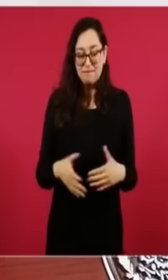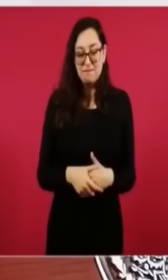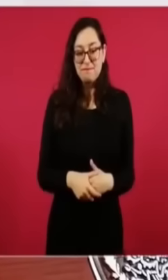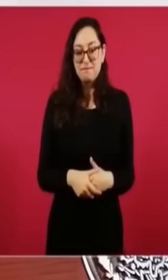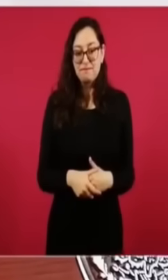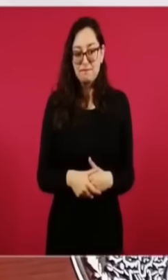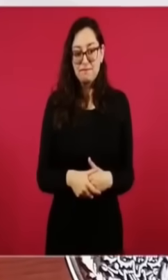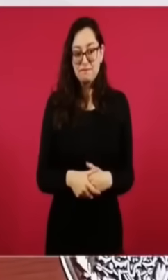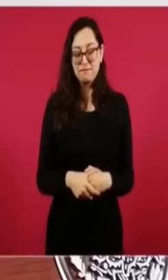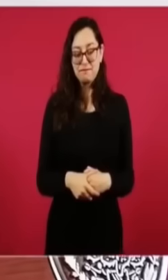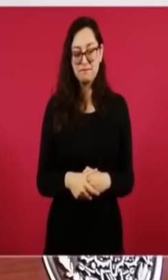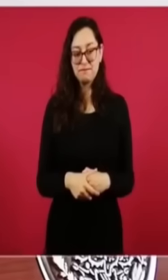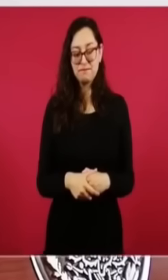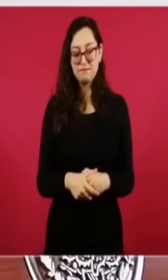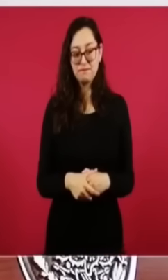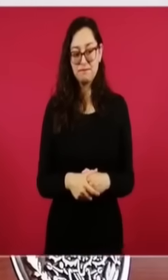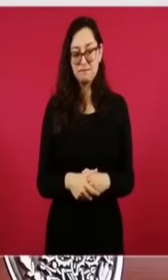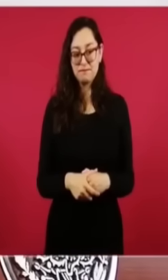Claudia,